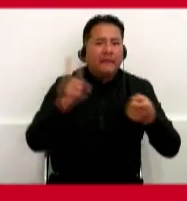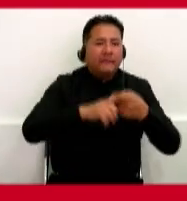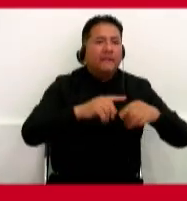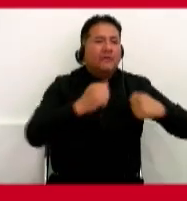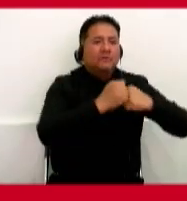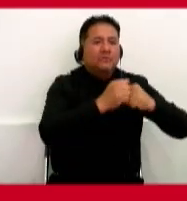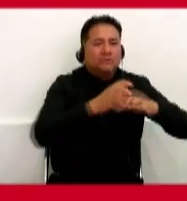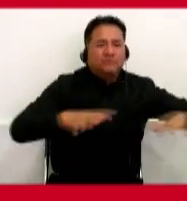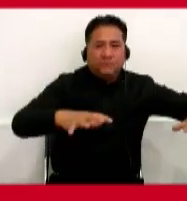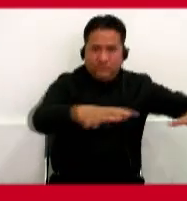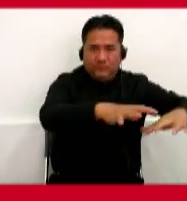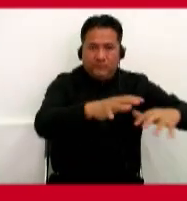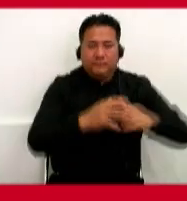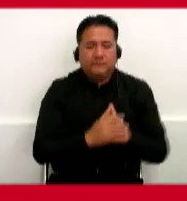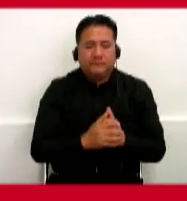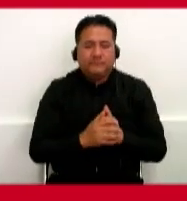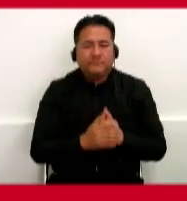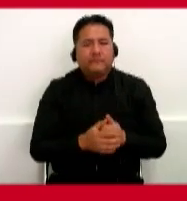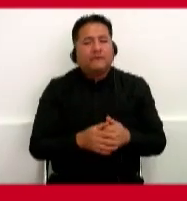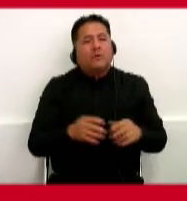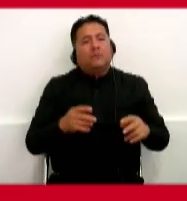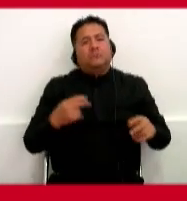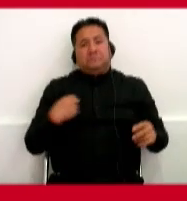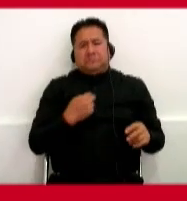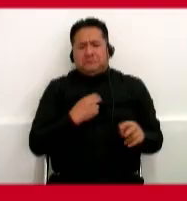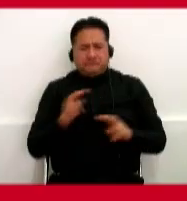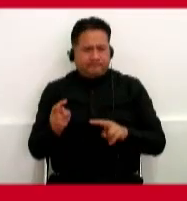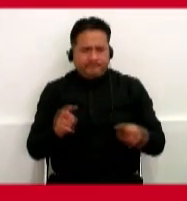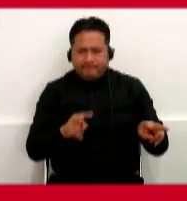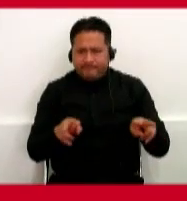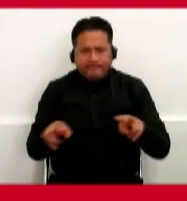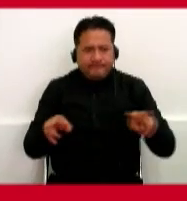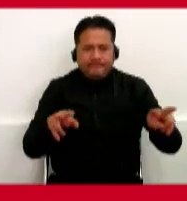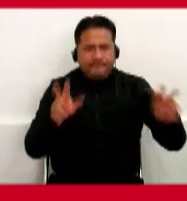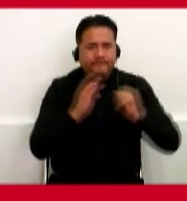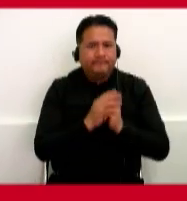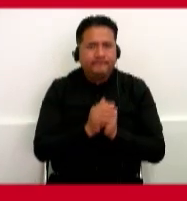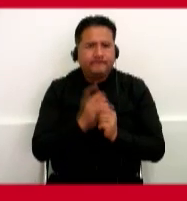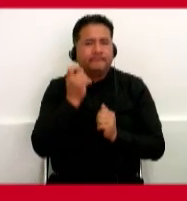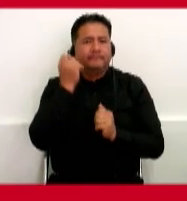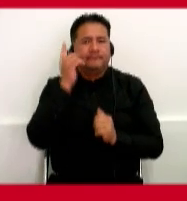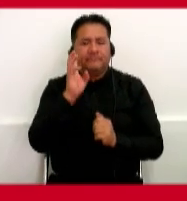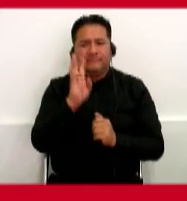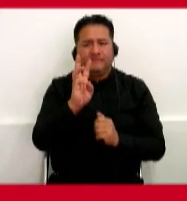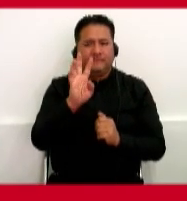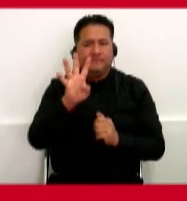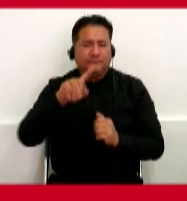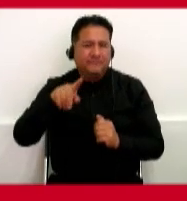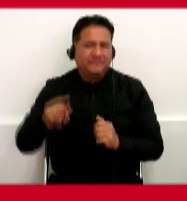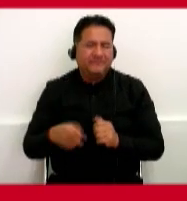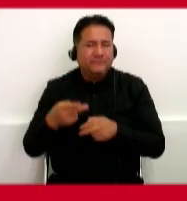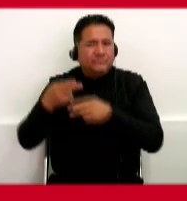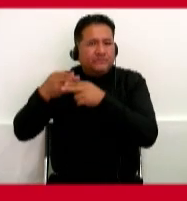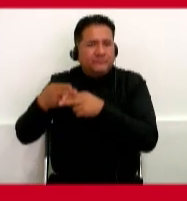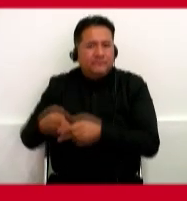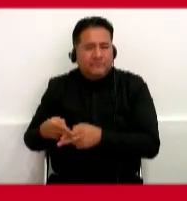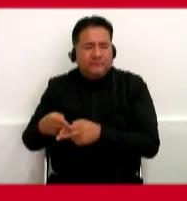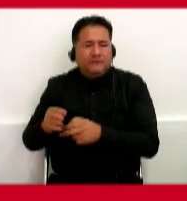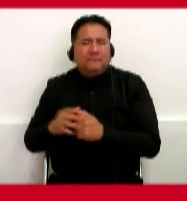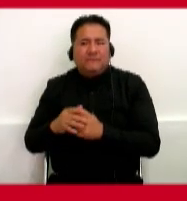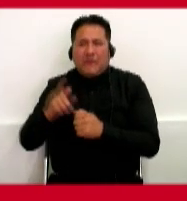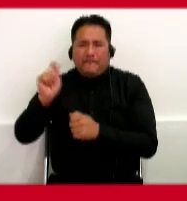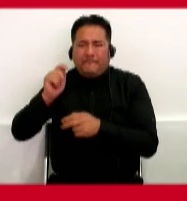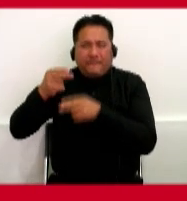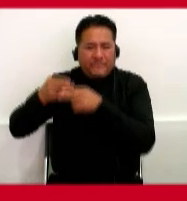este contexto hemos identificado 64.000 toneladas de mineral de alta ley que habían quedado como